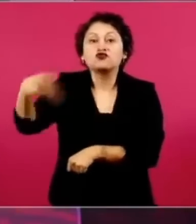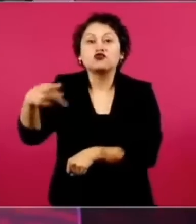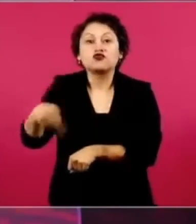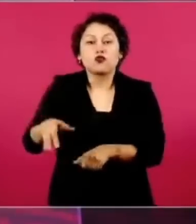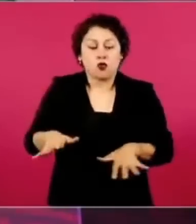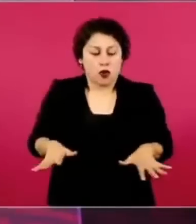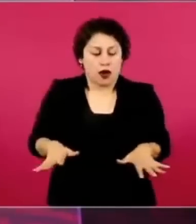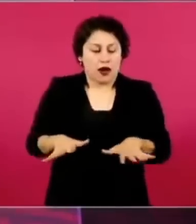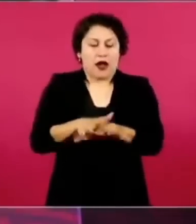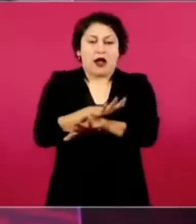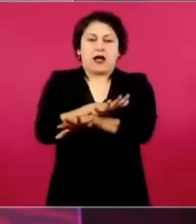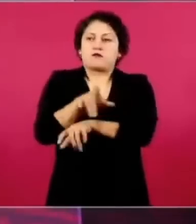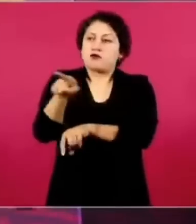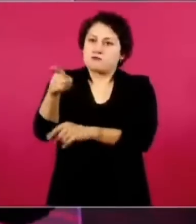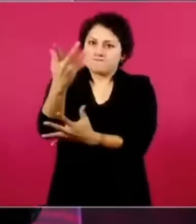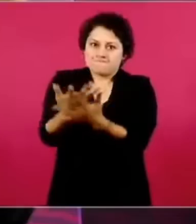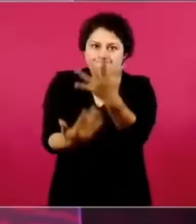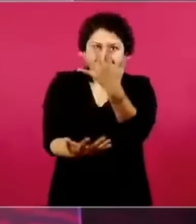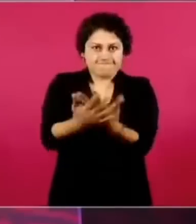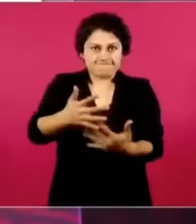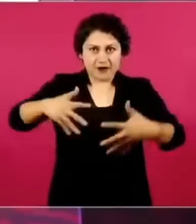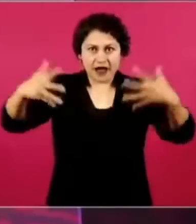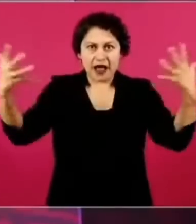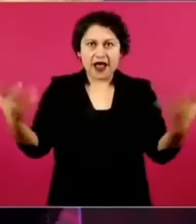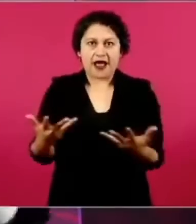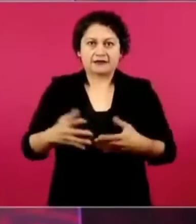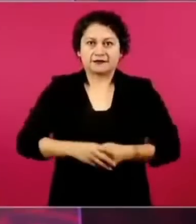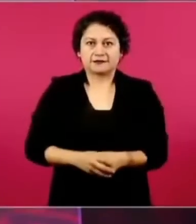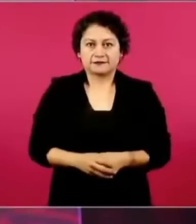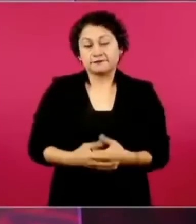Eso a los conservadores no se les da.